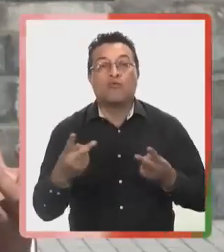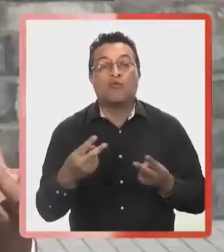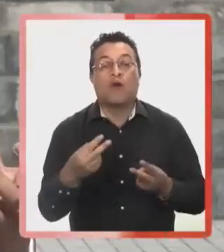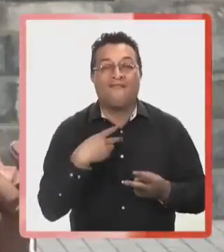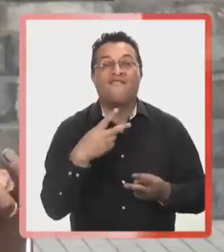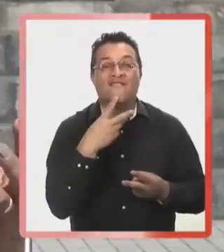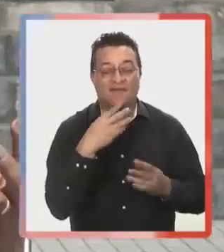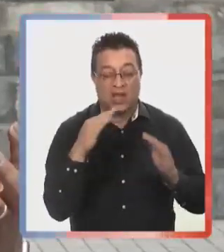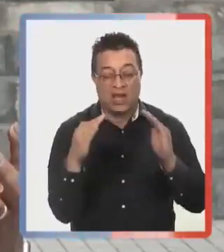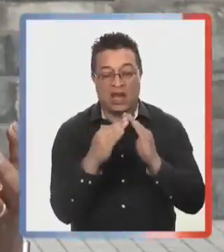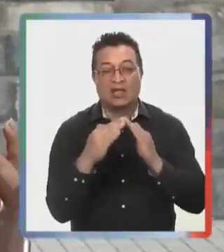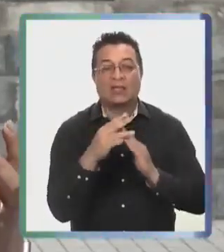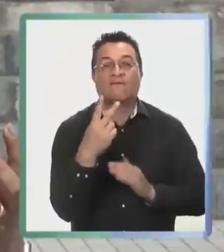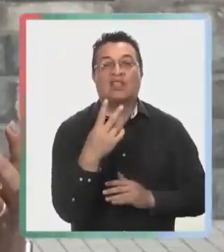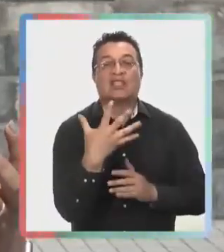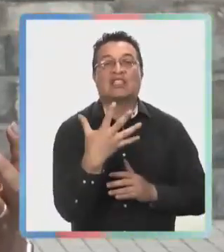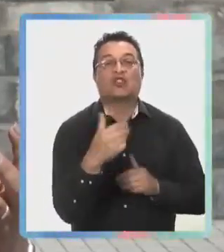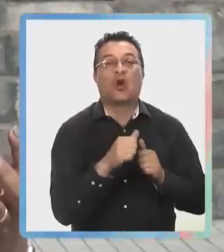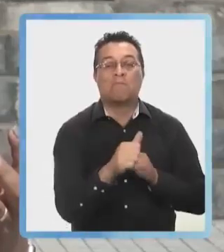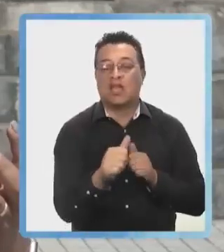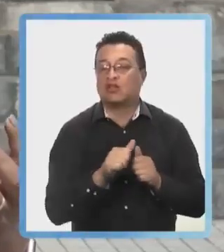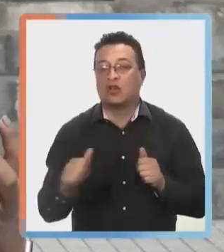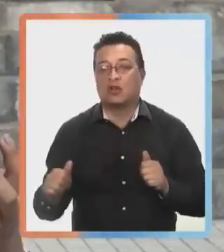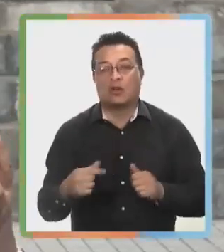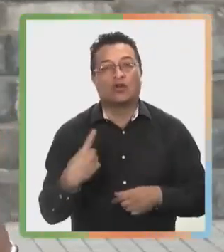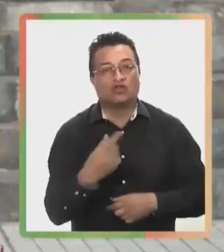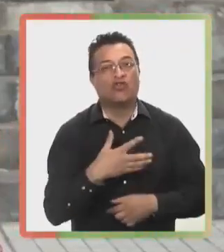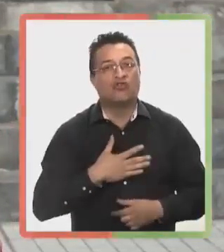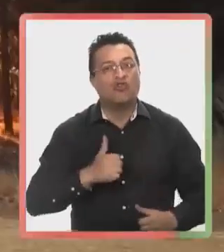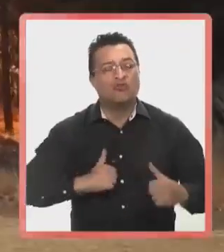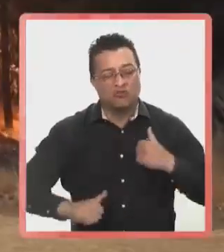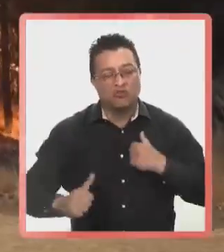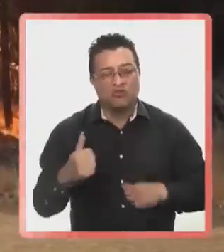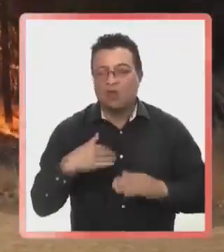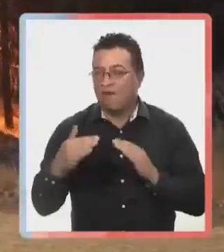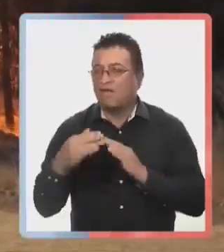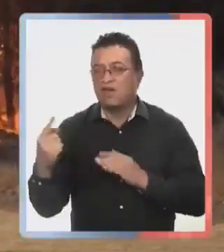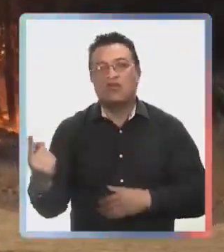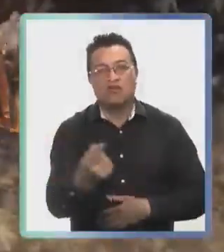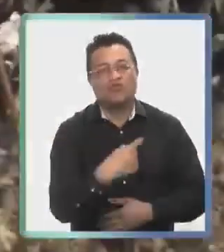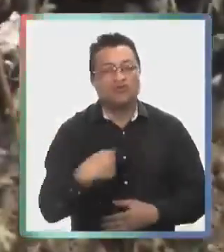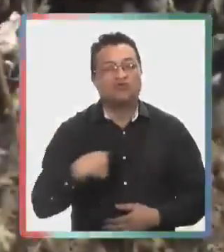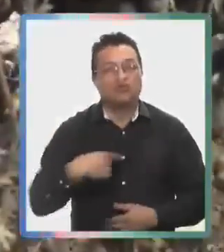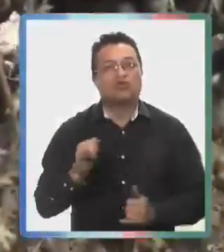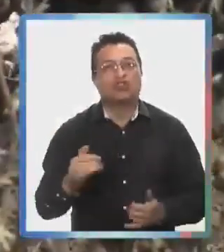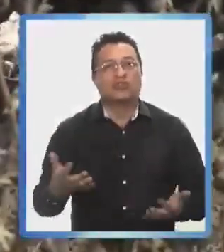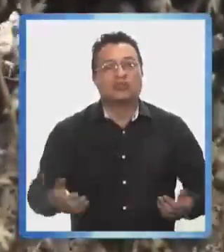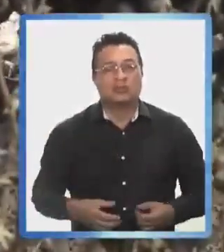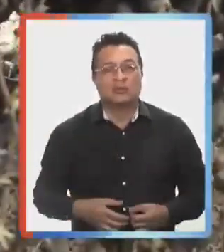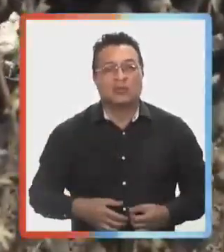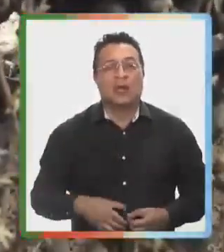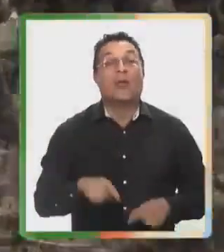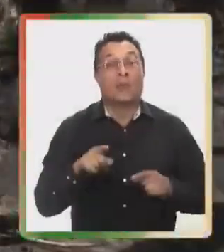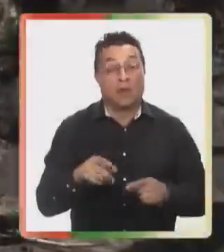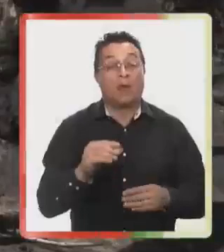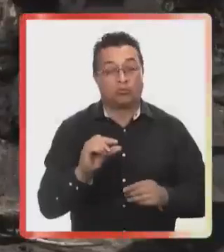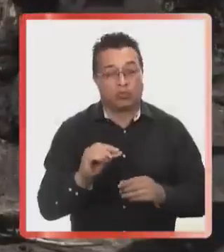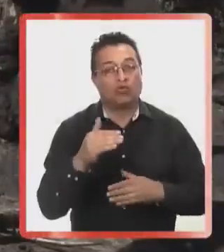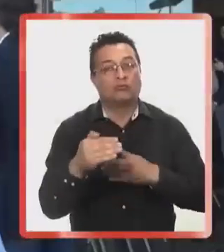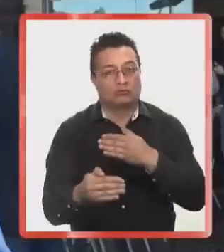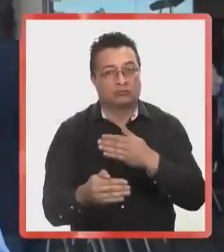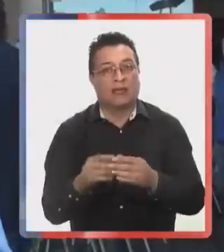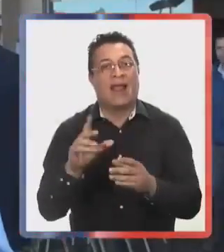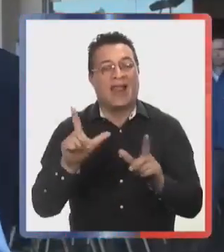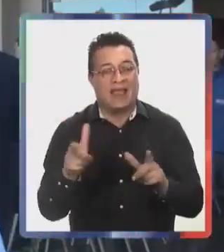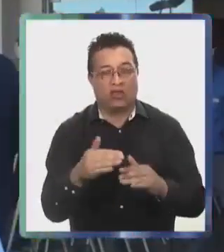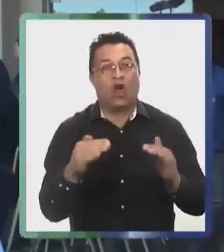público vive en una casa de 25 metros cuadrados y lo tenemos que hacer sufrir nosotros, a nuestros vecinos, a nuestros ciudadanos? El proceso ha ido